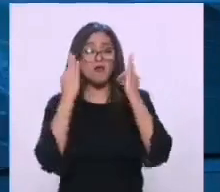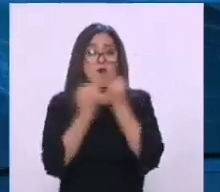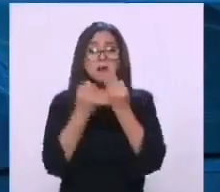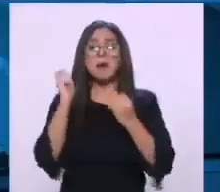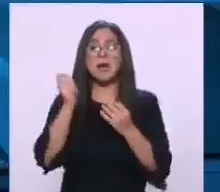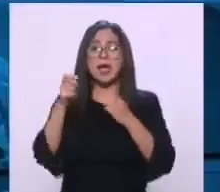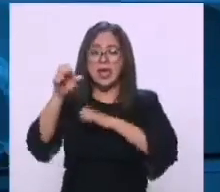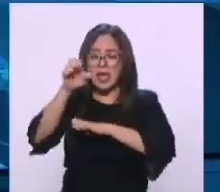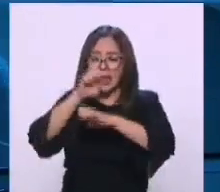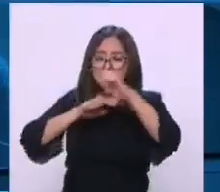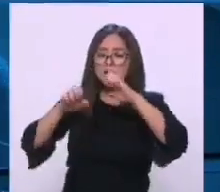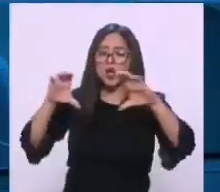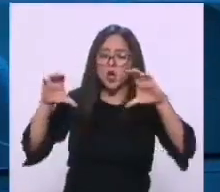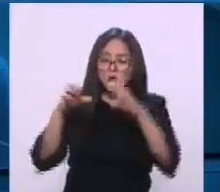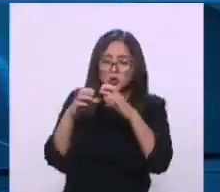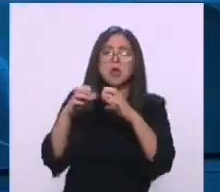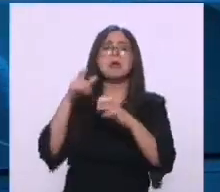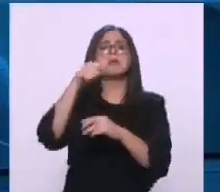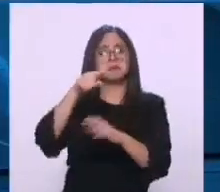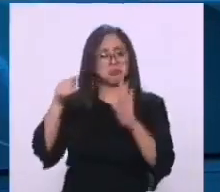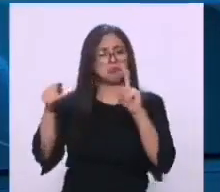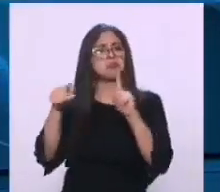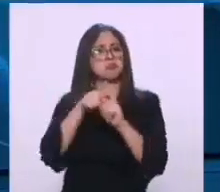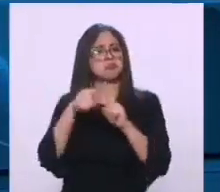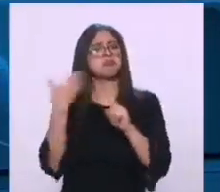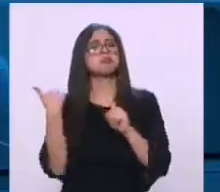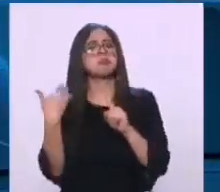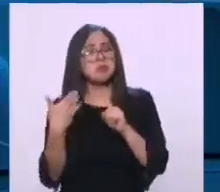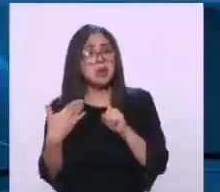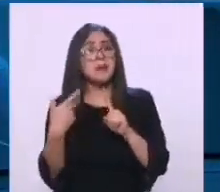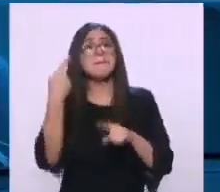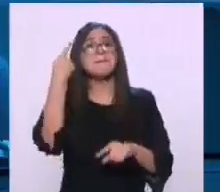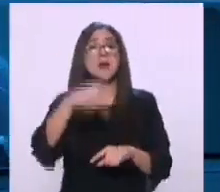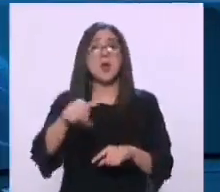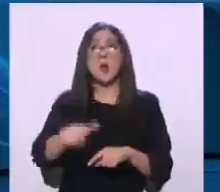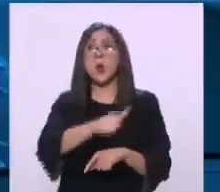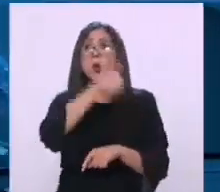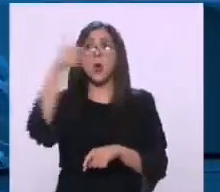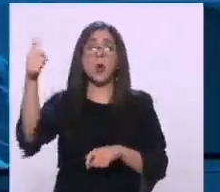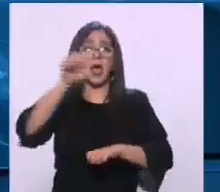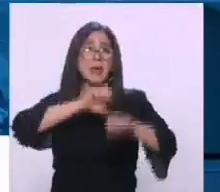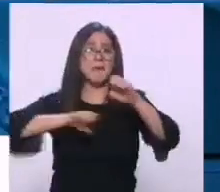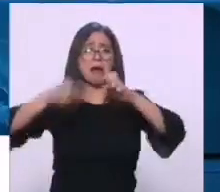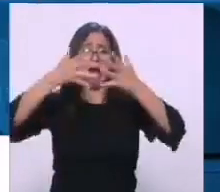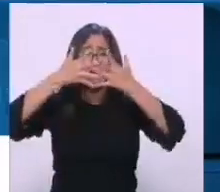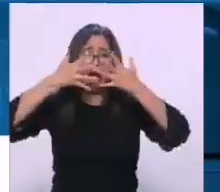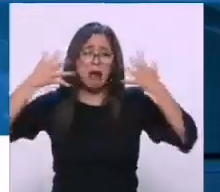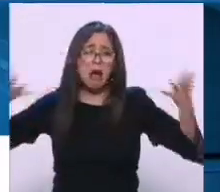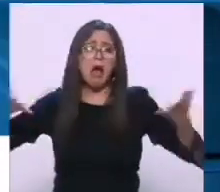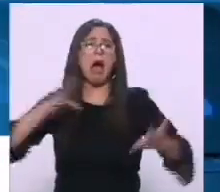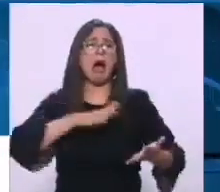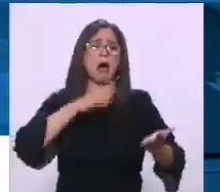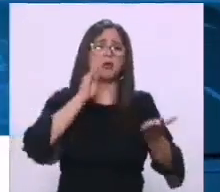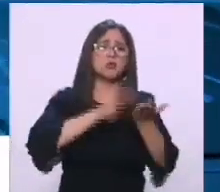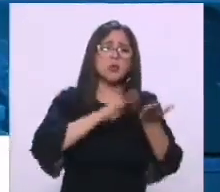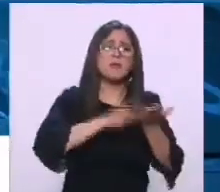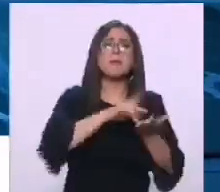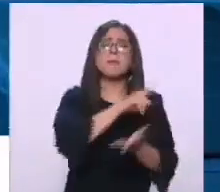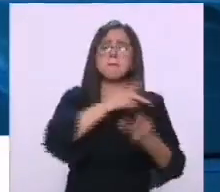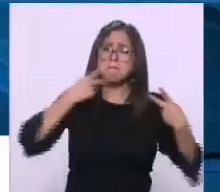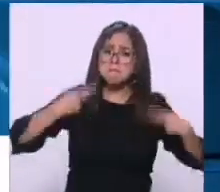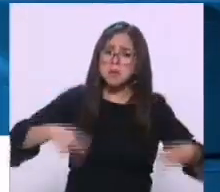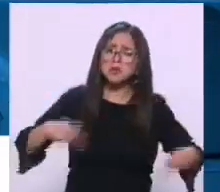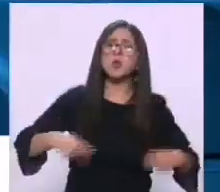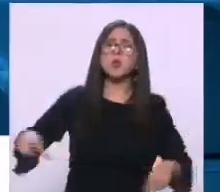pequeñas y medianas empresas es algo muy positivo. Y bueno, dentro de las grandes empresas también hay muchos que se han sumado al gobierno y